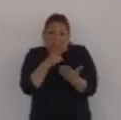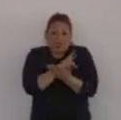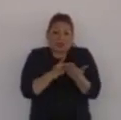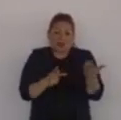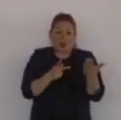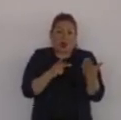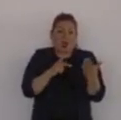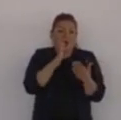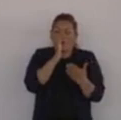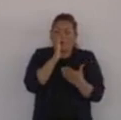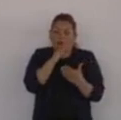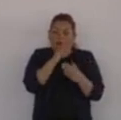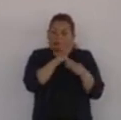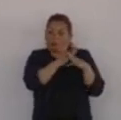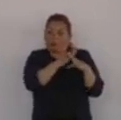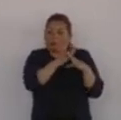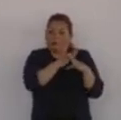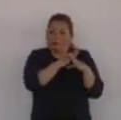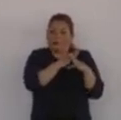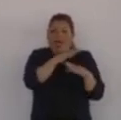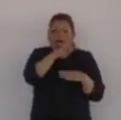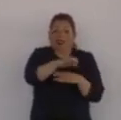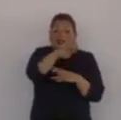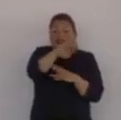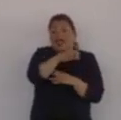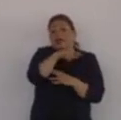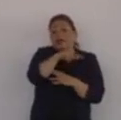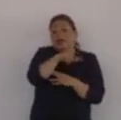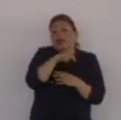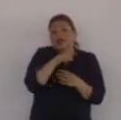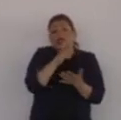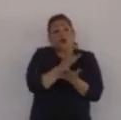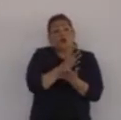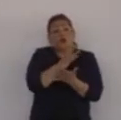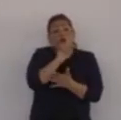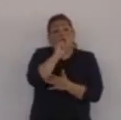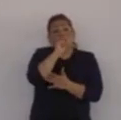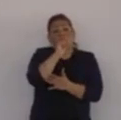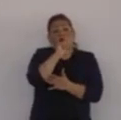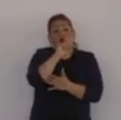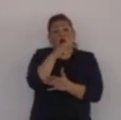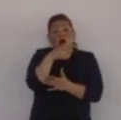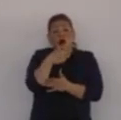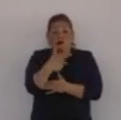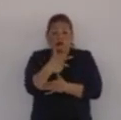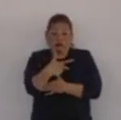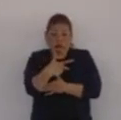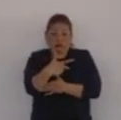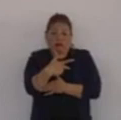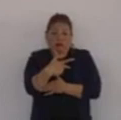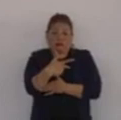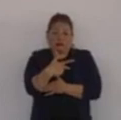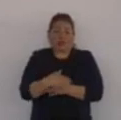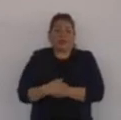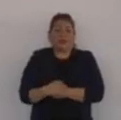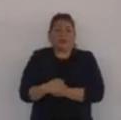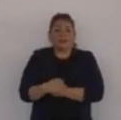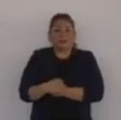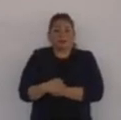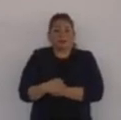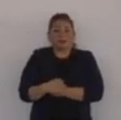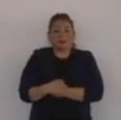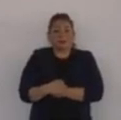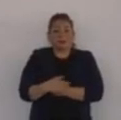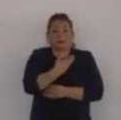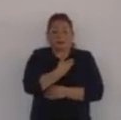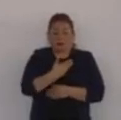programa no contemplaba a los de 65, solo contemplaba a los de 68.